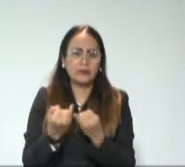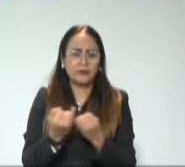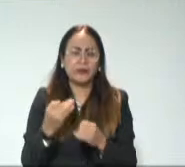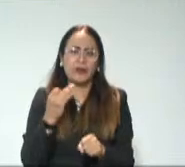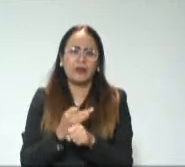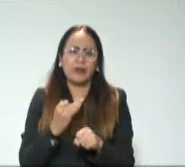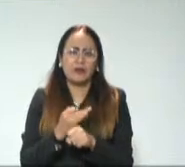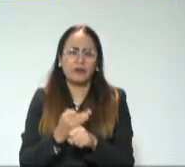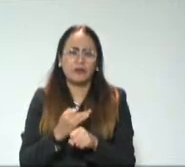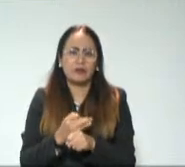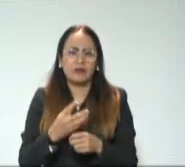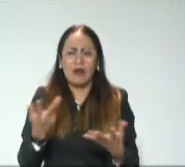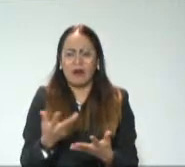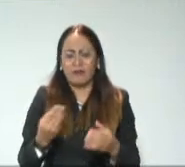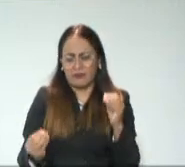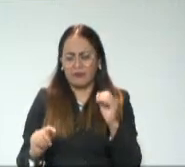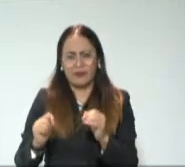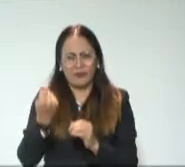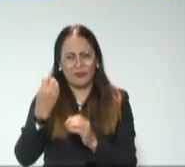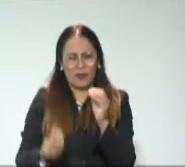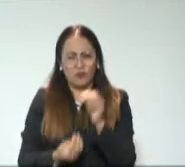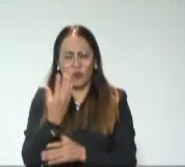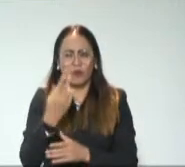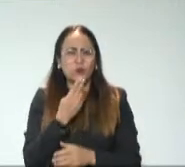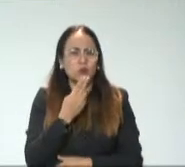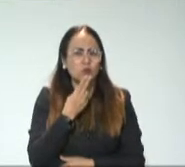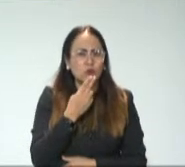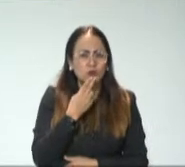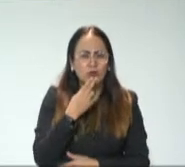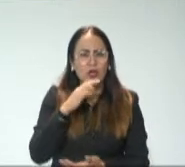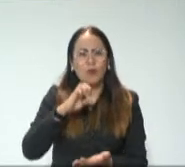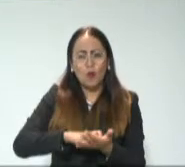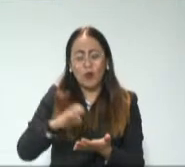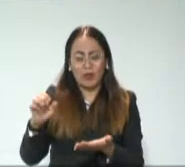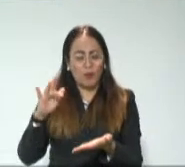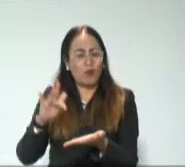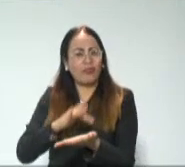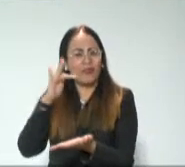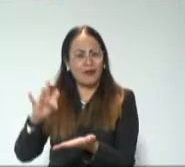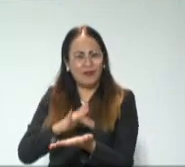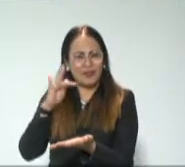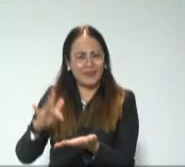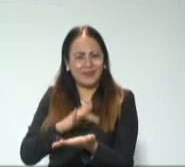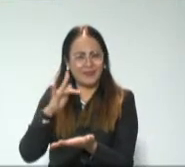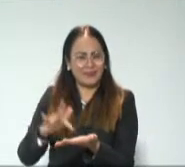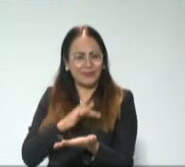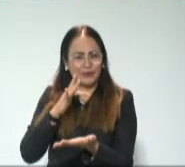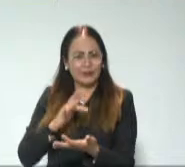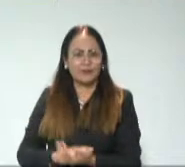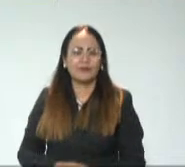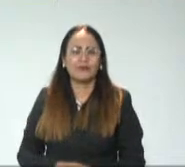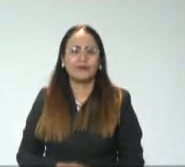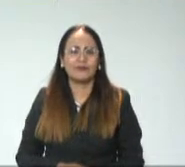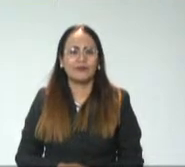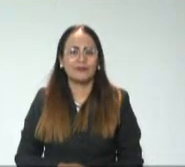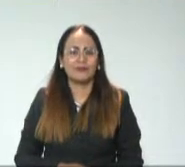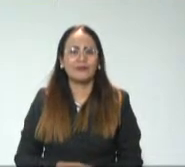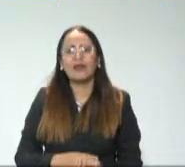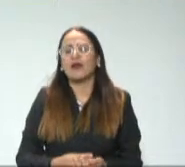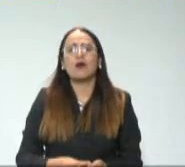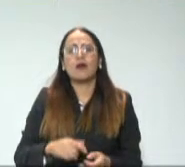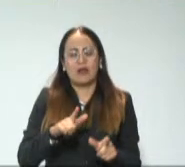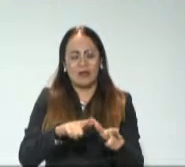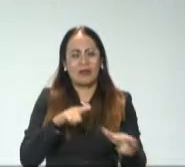implicado la adopción de estas nuevas tecnologías y vemos el caso por ejemplo de las tabletas electrónicas no la línea la línea roja del lado